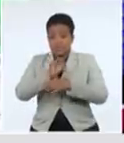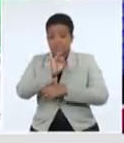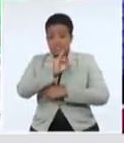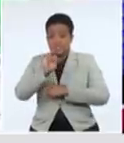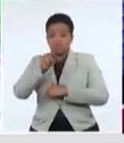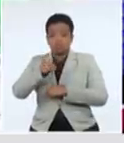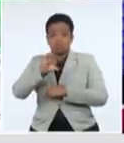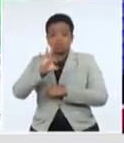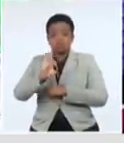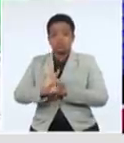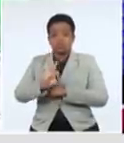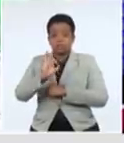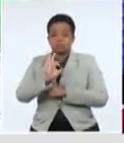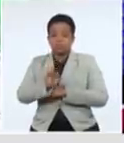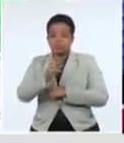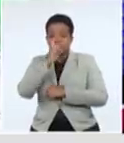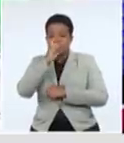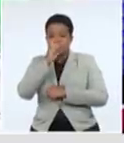77,8%.